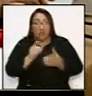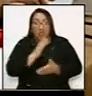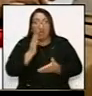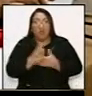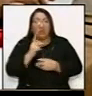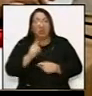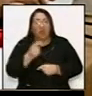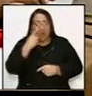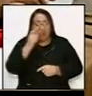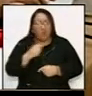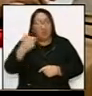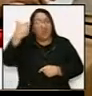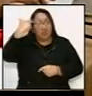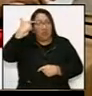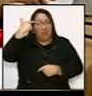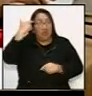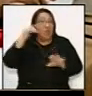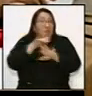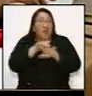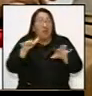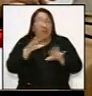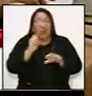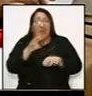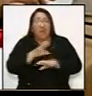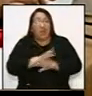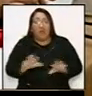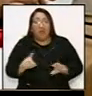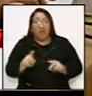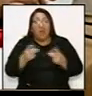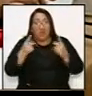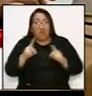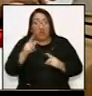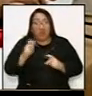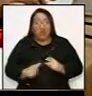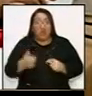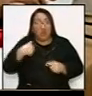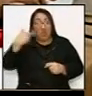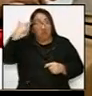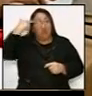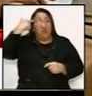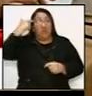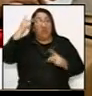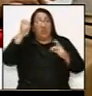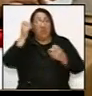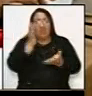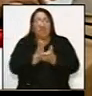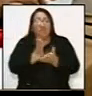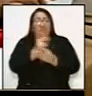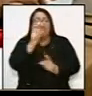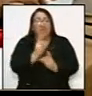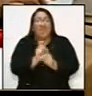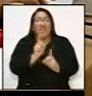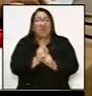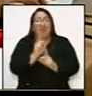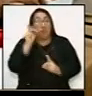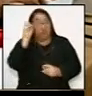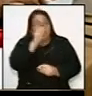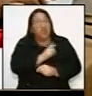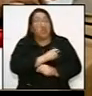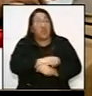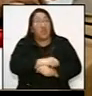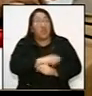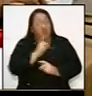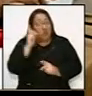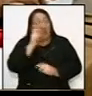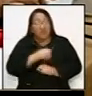un suicidio de una persona, que no quisiera calificar, porque la decisión de un suicidio es un tema estrictamente personal, muy complejo, muy difícil,